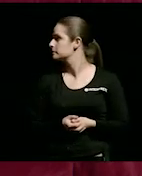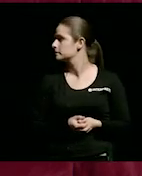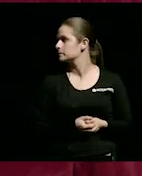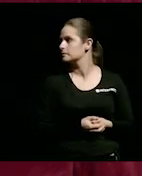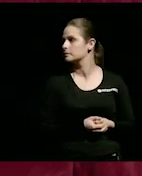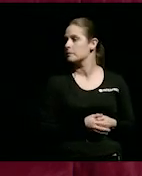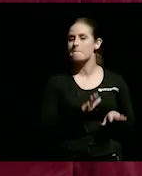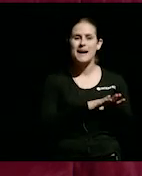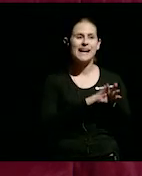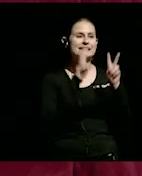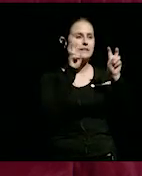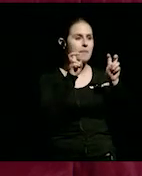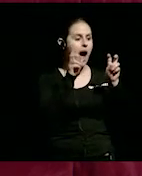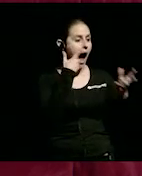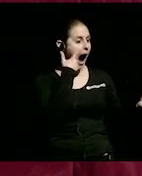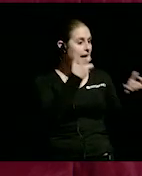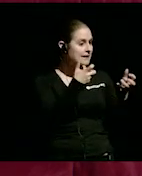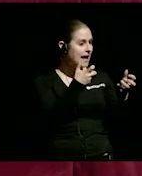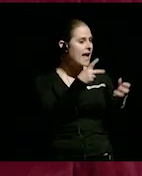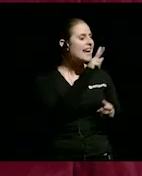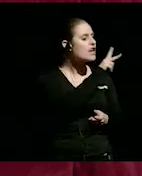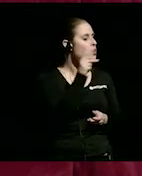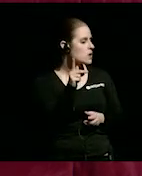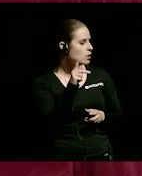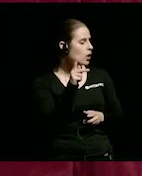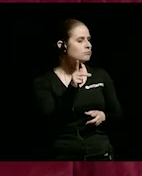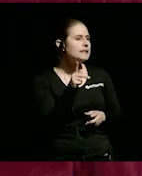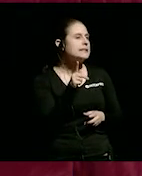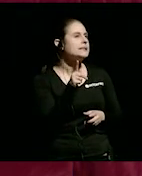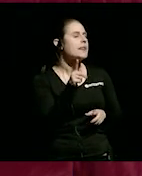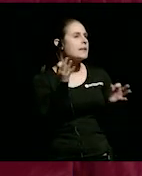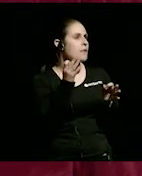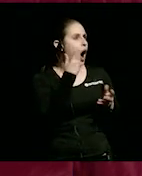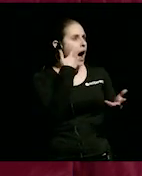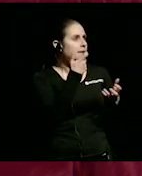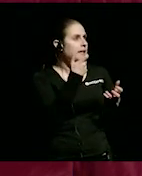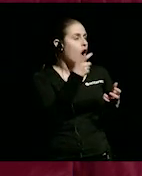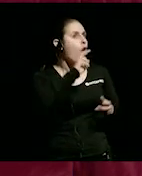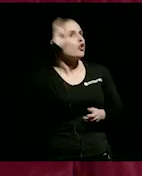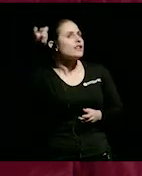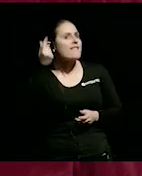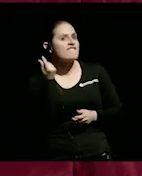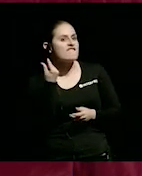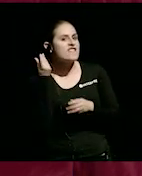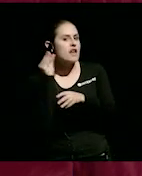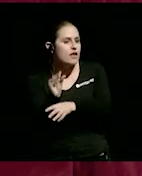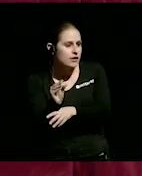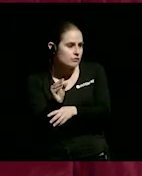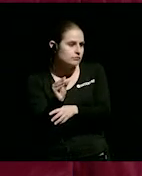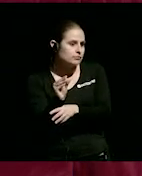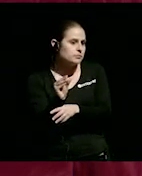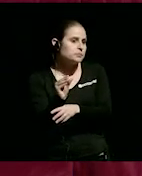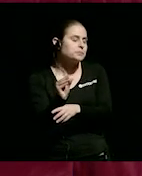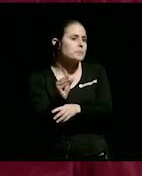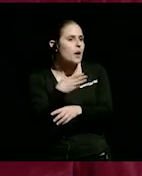Para que las artes en el Reino Unido sean más inclusivas, ahí nos viene otra línea de financiación a través de una ONG.